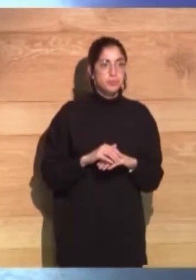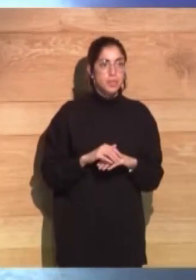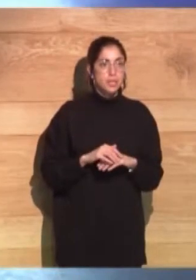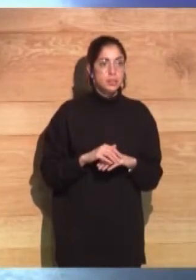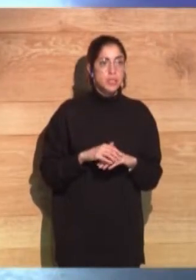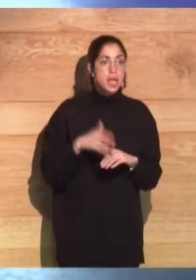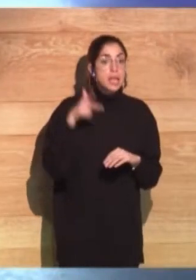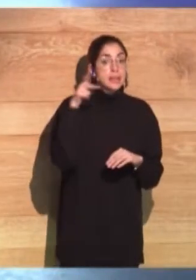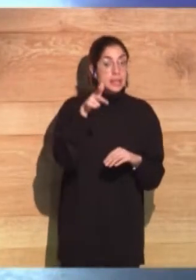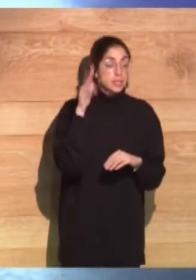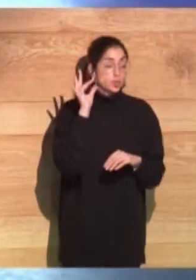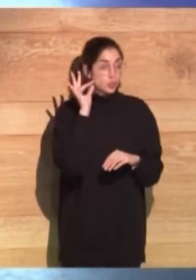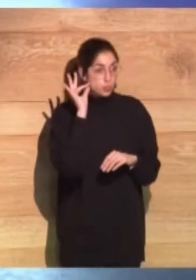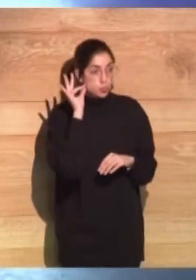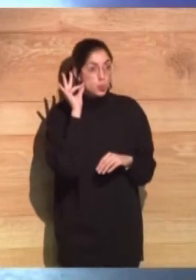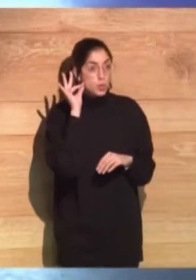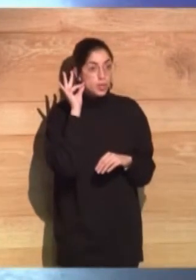los derechos de las mujeres,